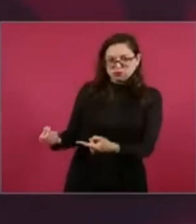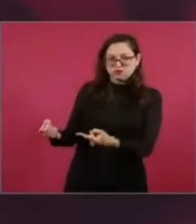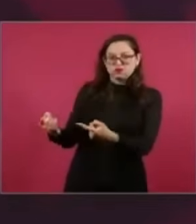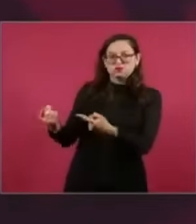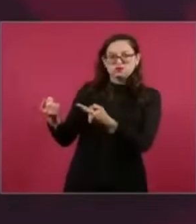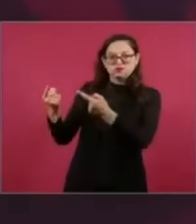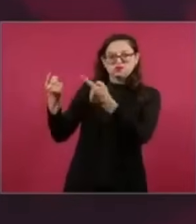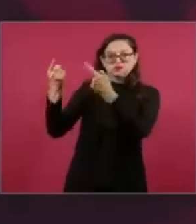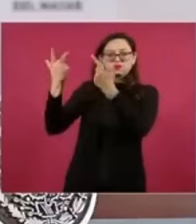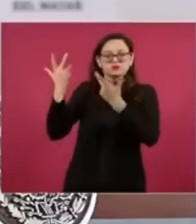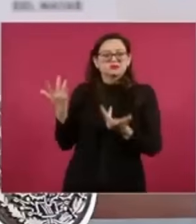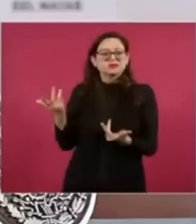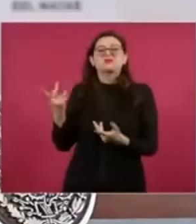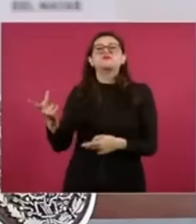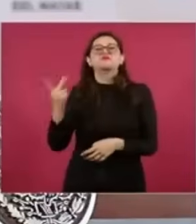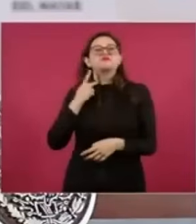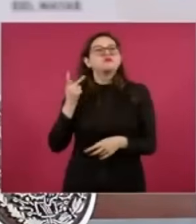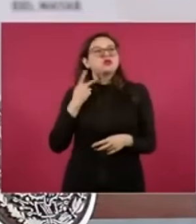la política